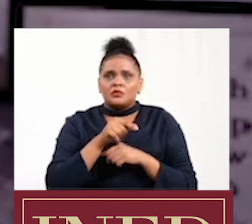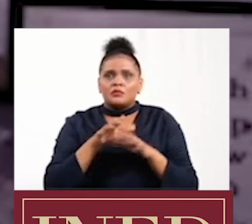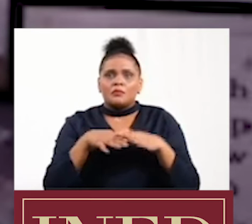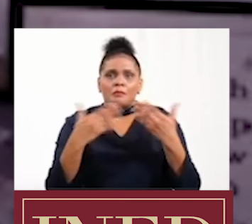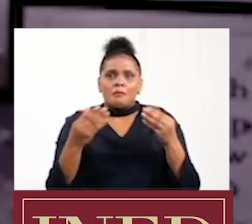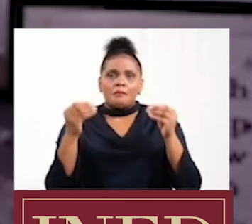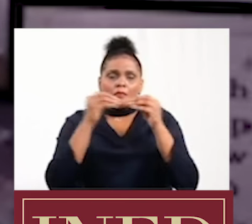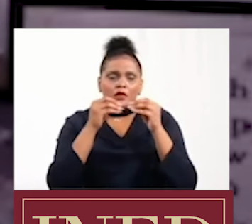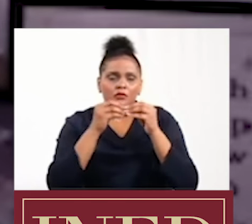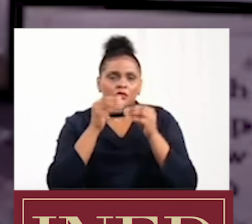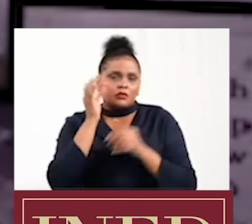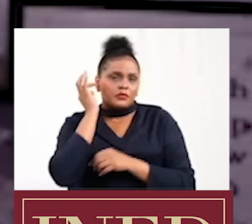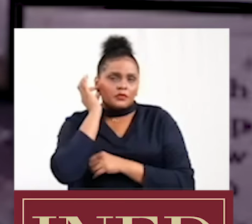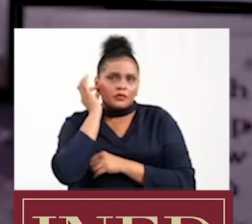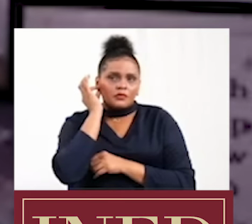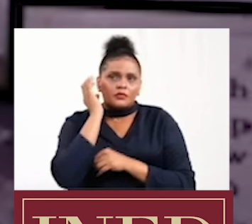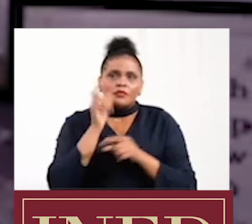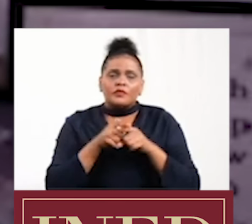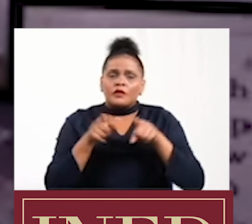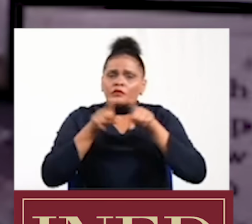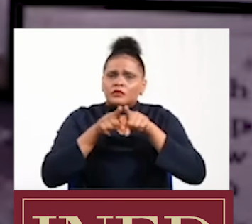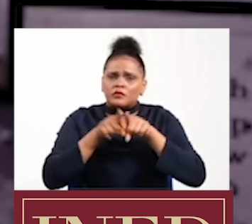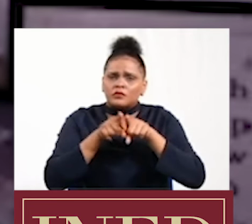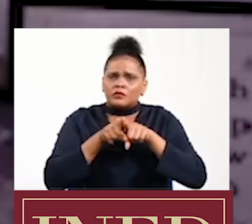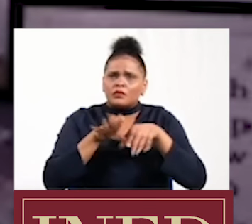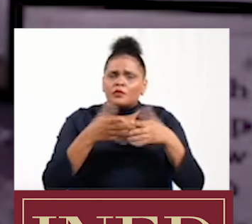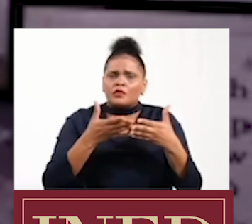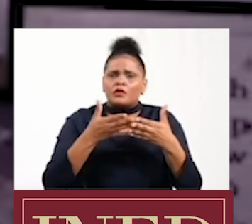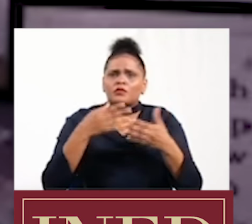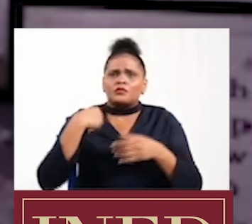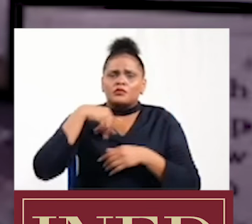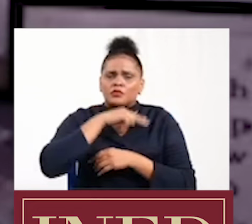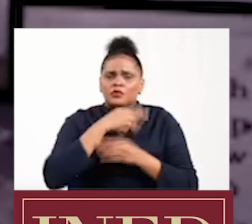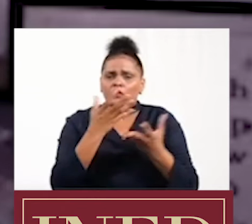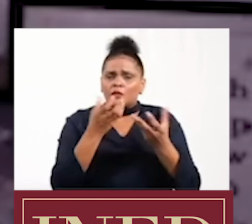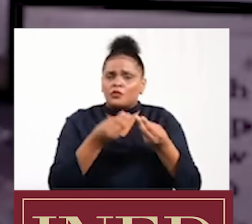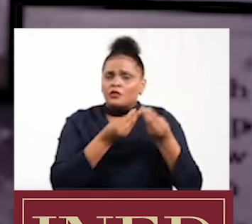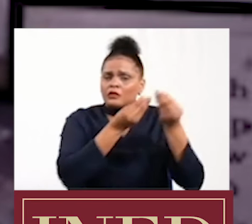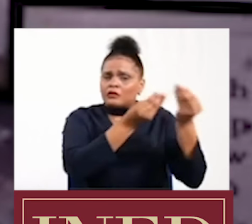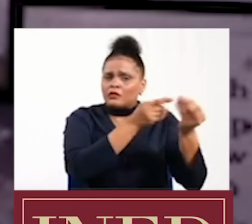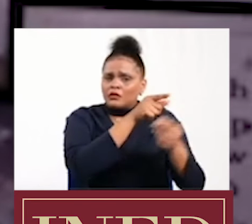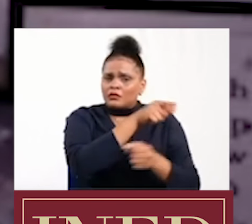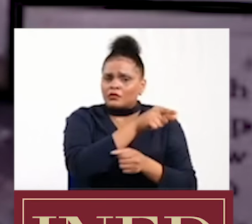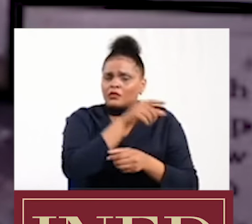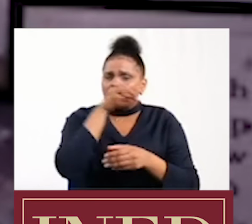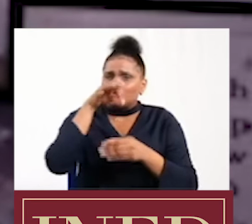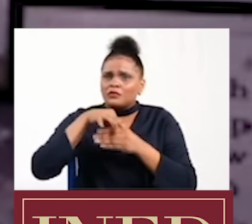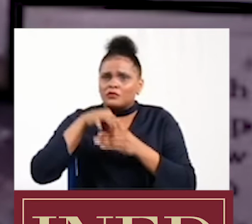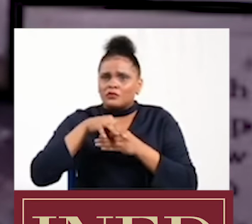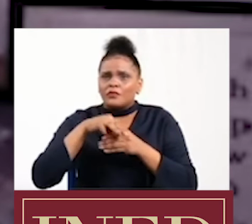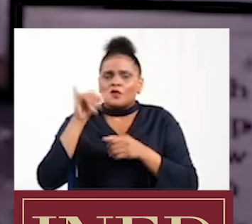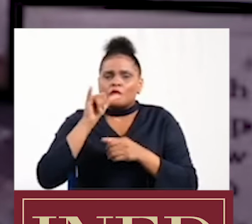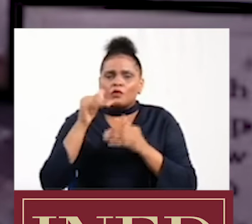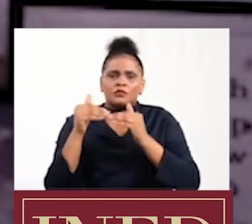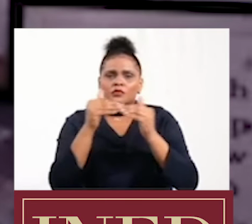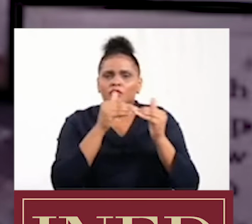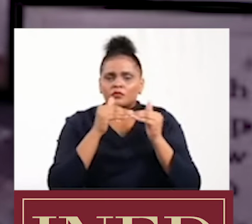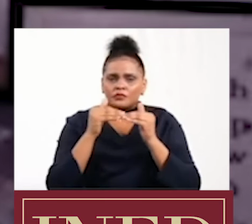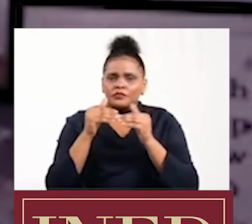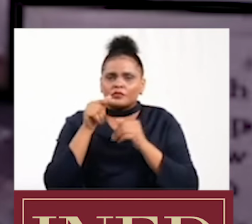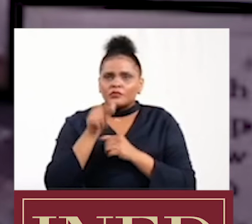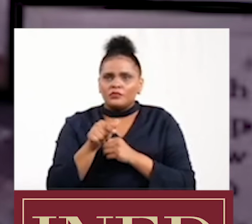a más o menos mujeres no en el sentido si lo que nosotros queremos garantizar es una elección paritaria un